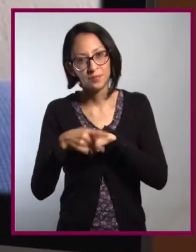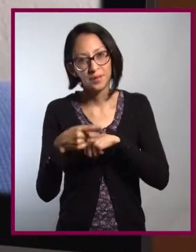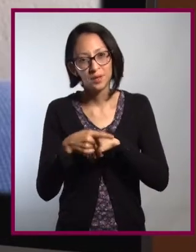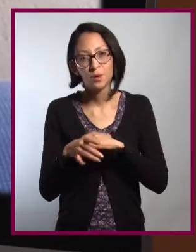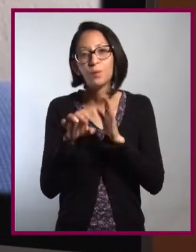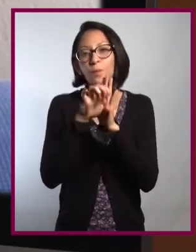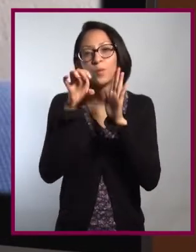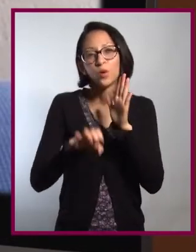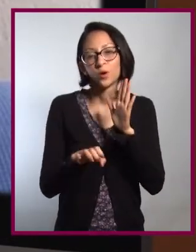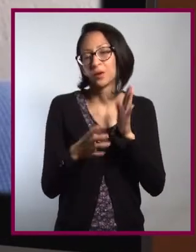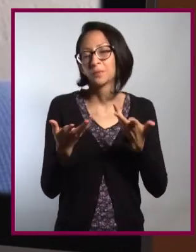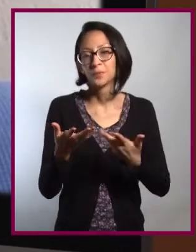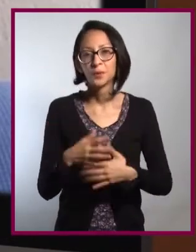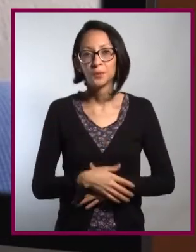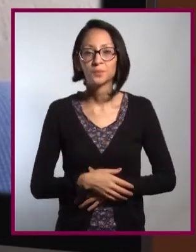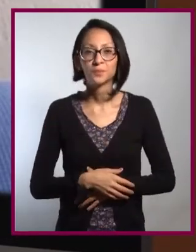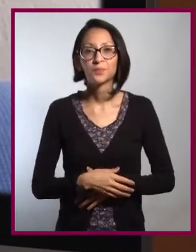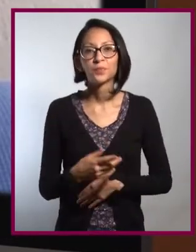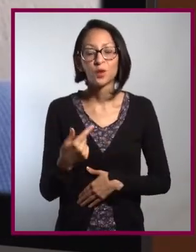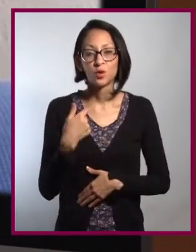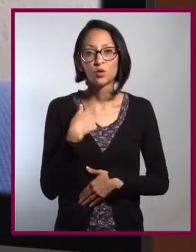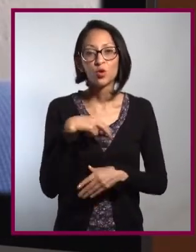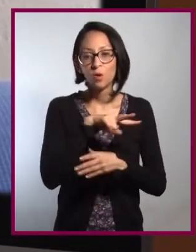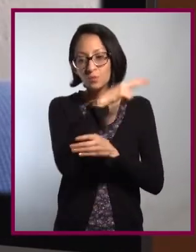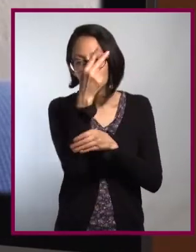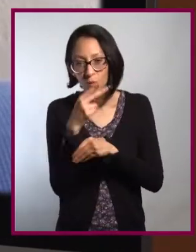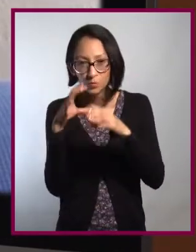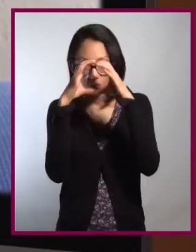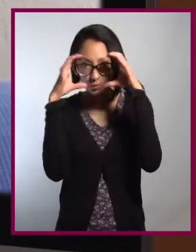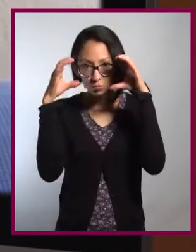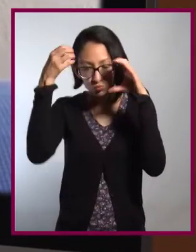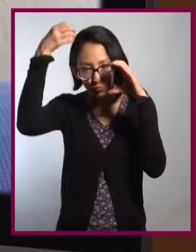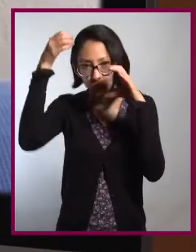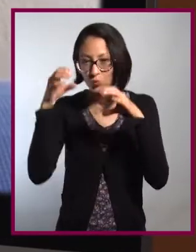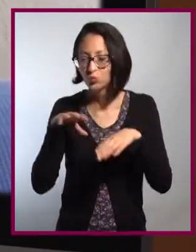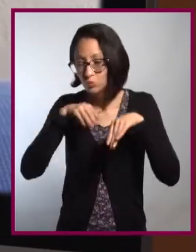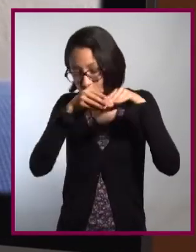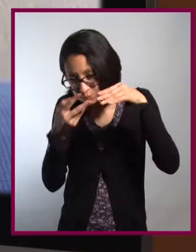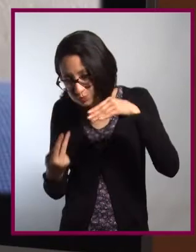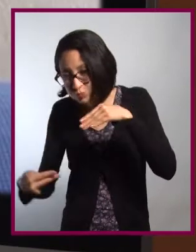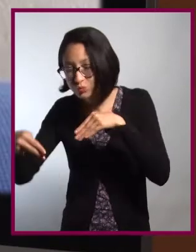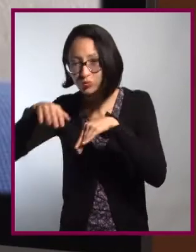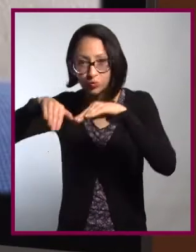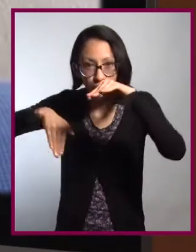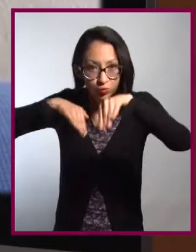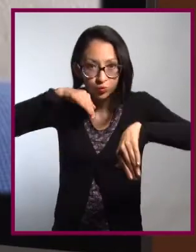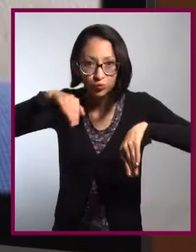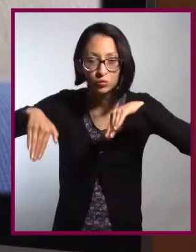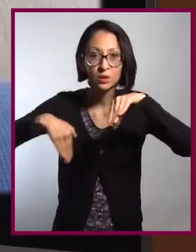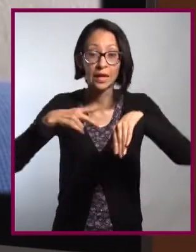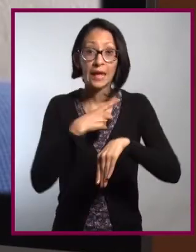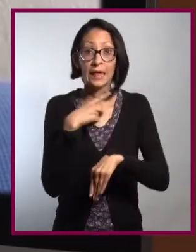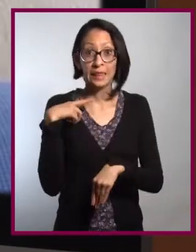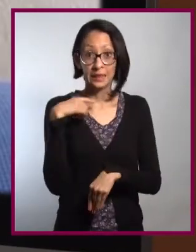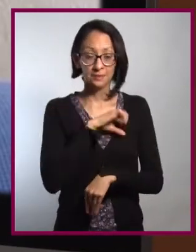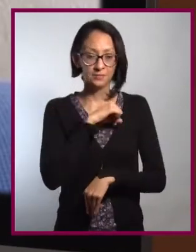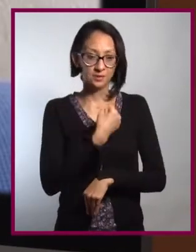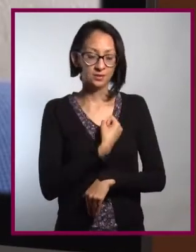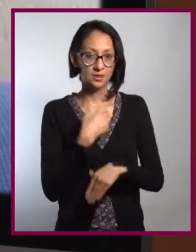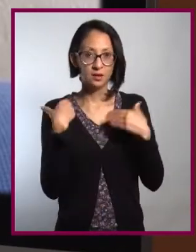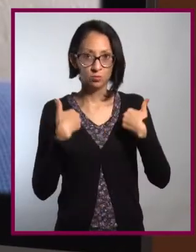alguien que se va a bucear, pues entonces requiere ciertas medidas particulares para cuidar su salud, a diferencia de aquella